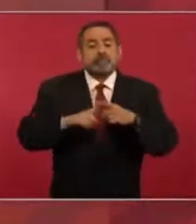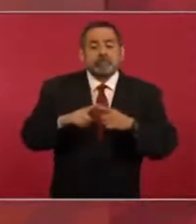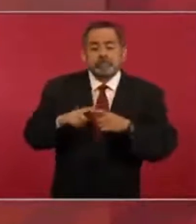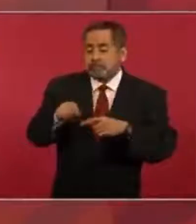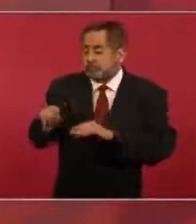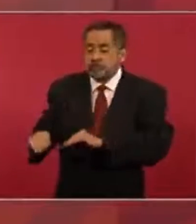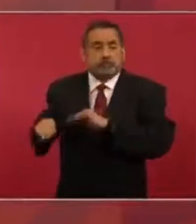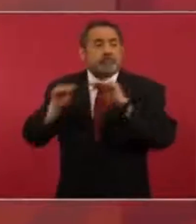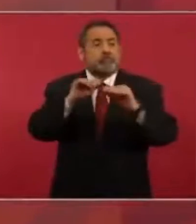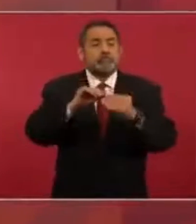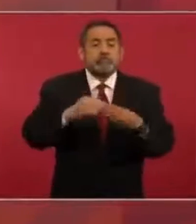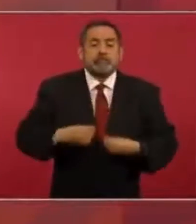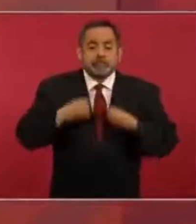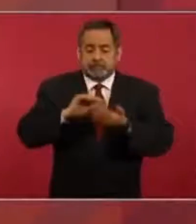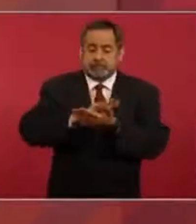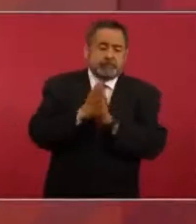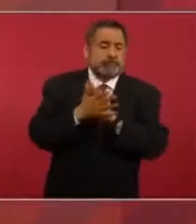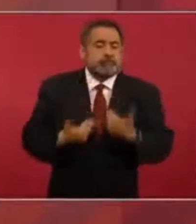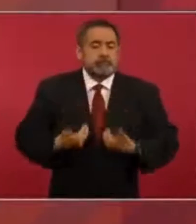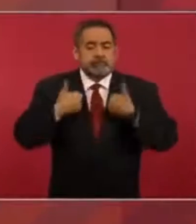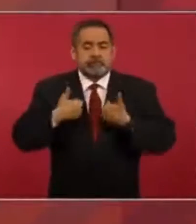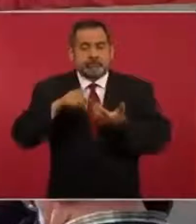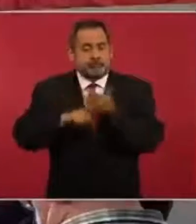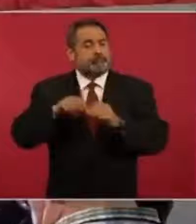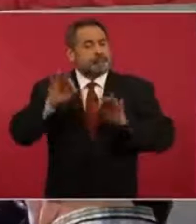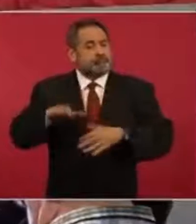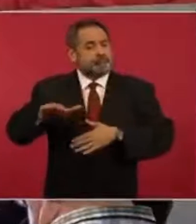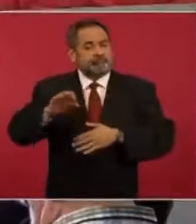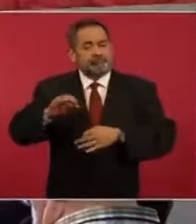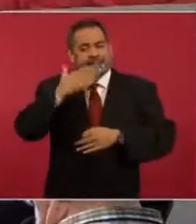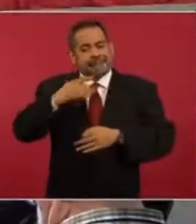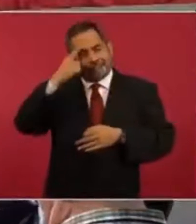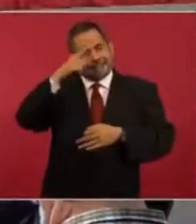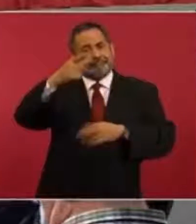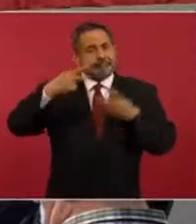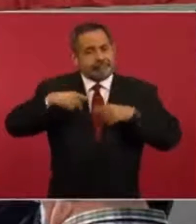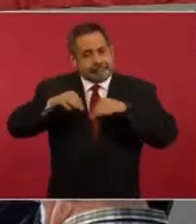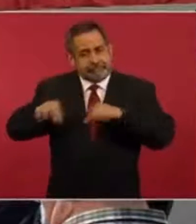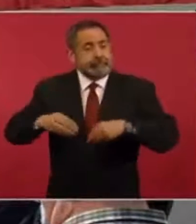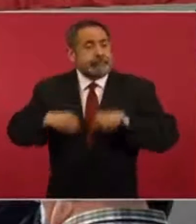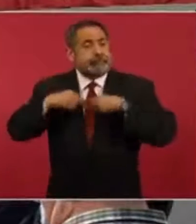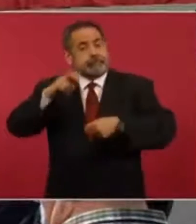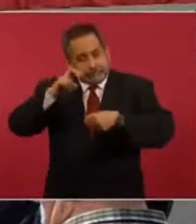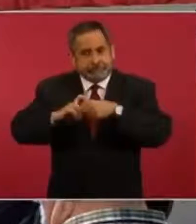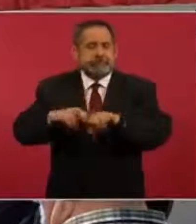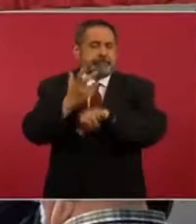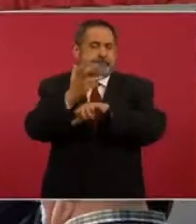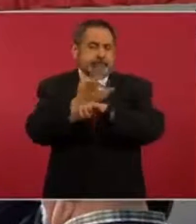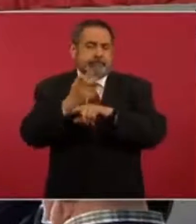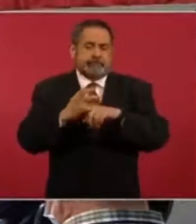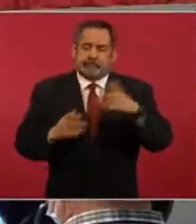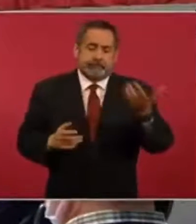la situación de los mexicanos que trabajan, que viven